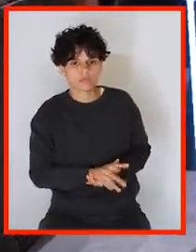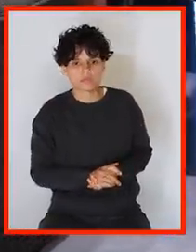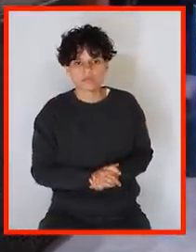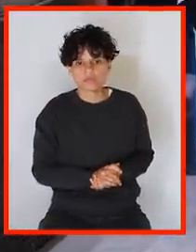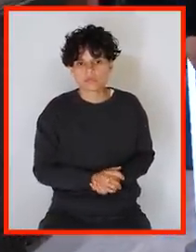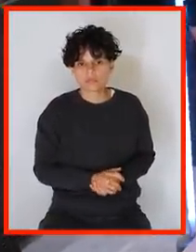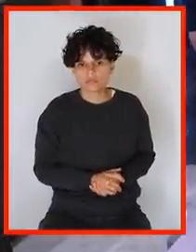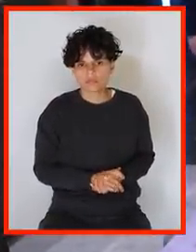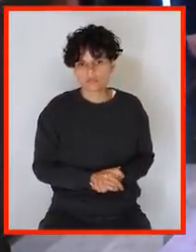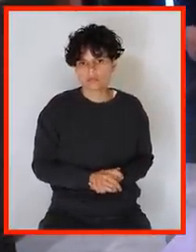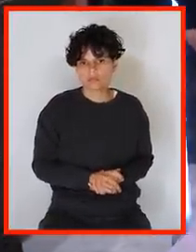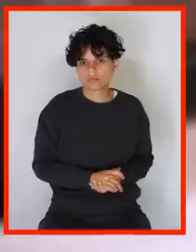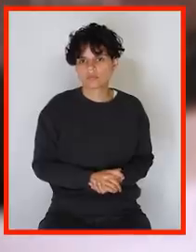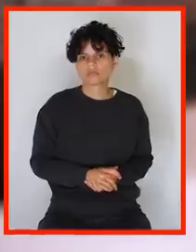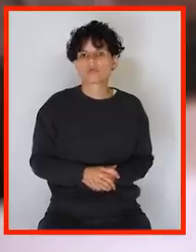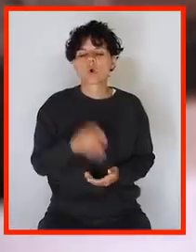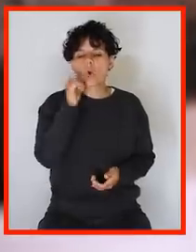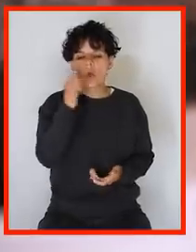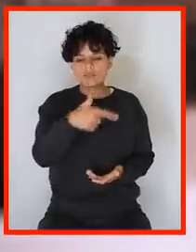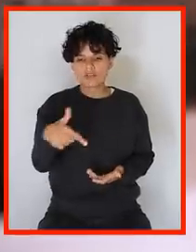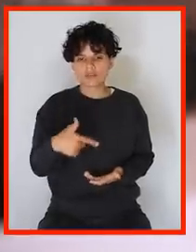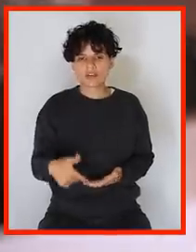Con todo esto, pues, weón.